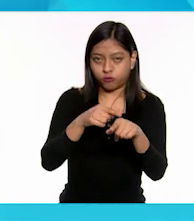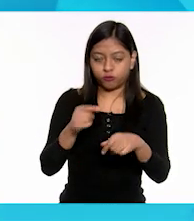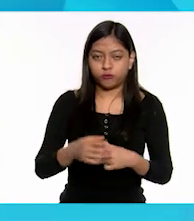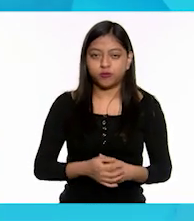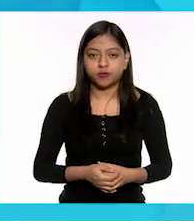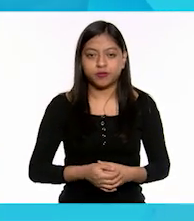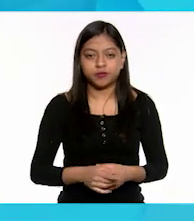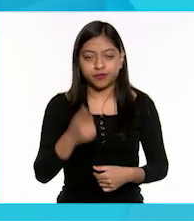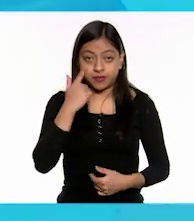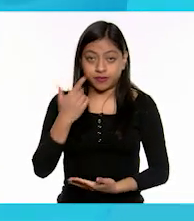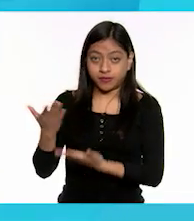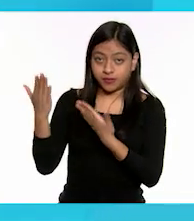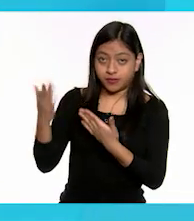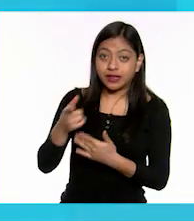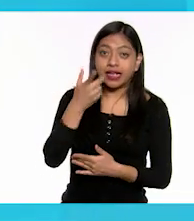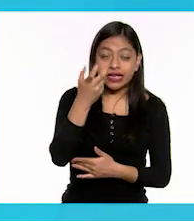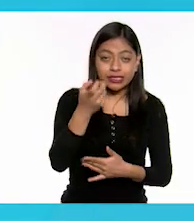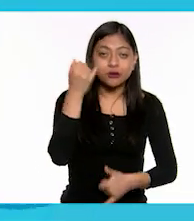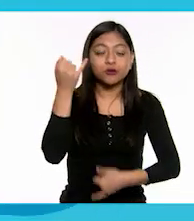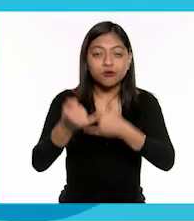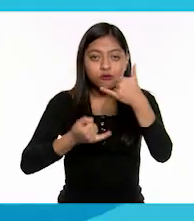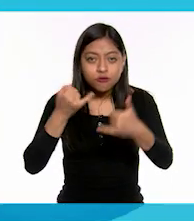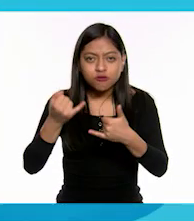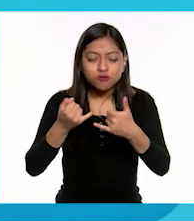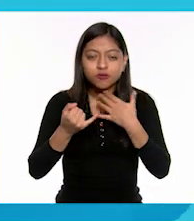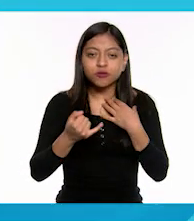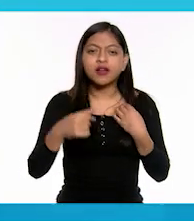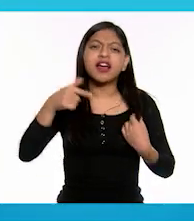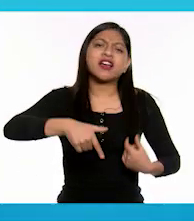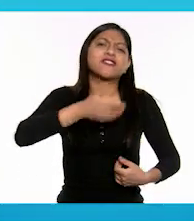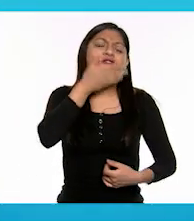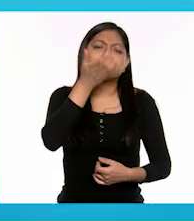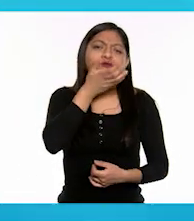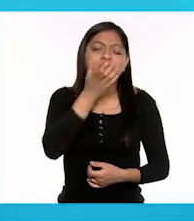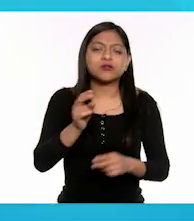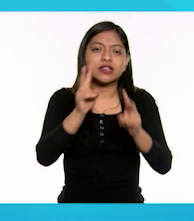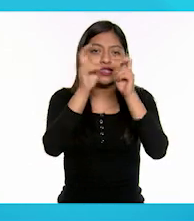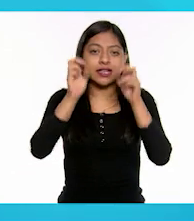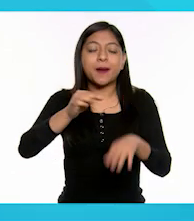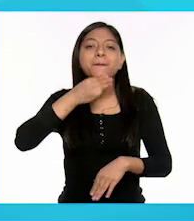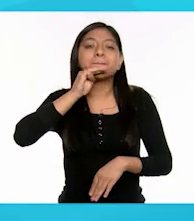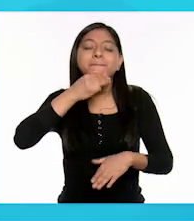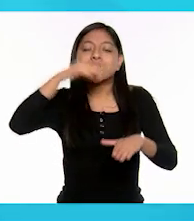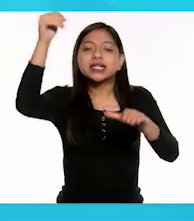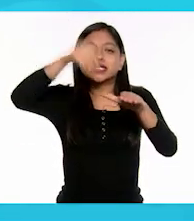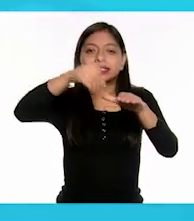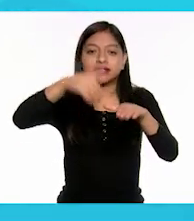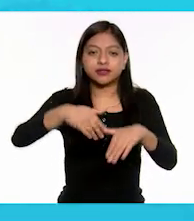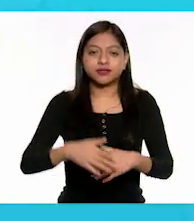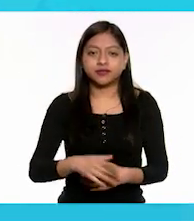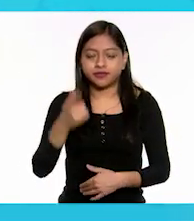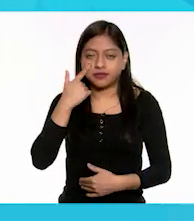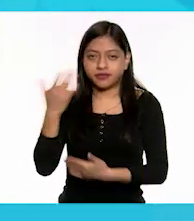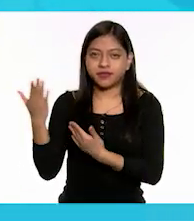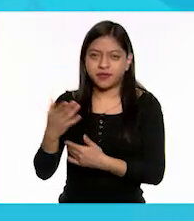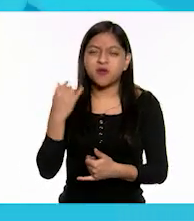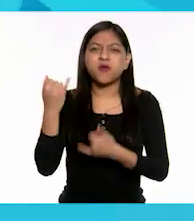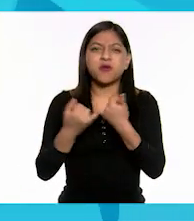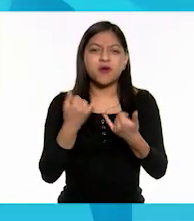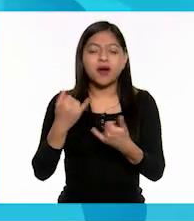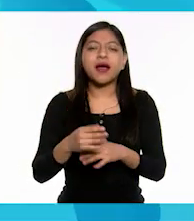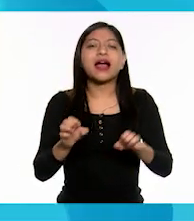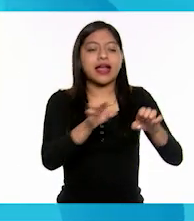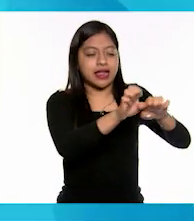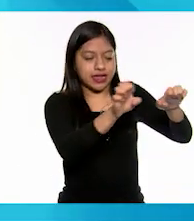con ellos sudamos un juego sutil que se llama maíz al hoyo se juegan en de